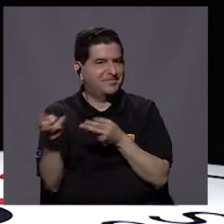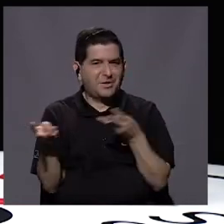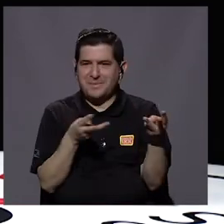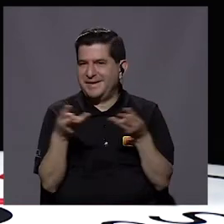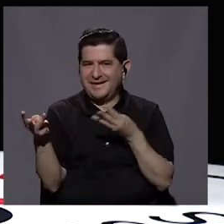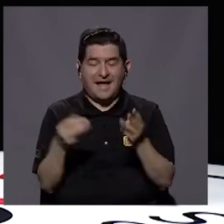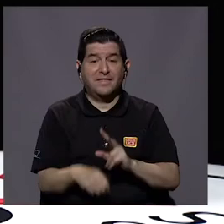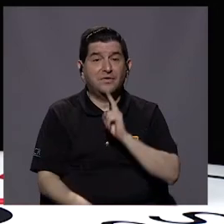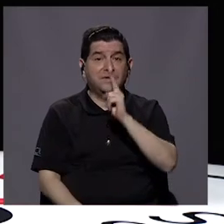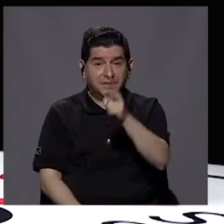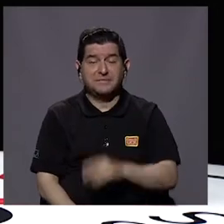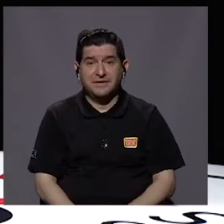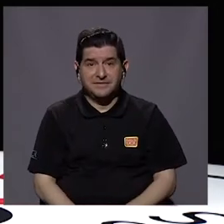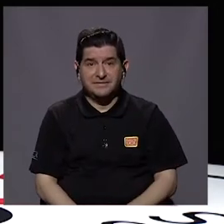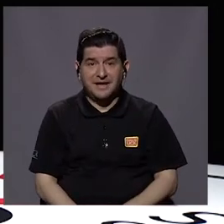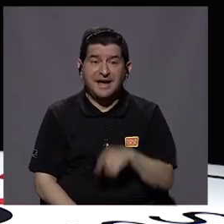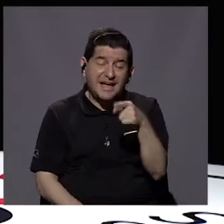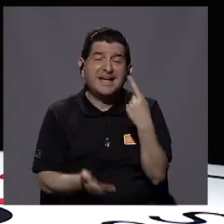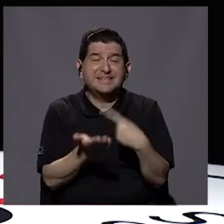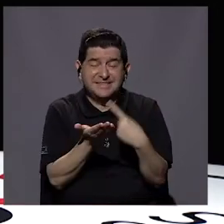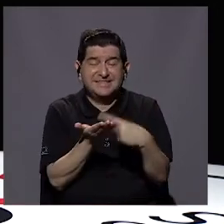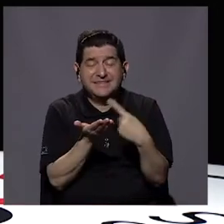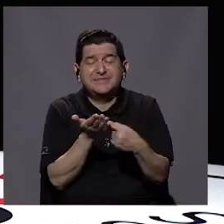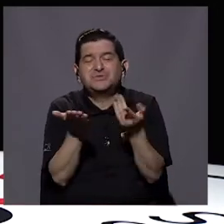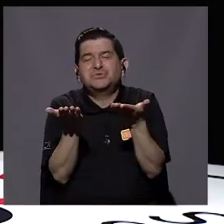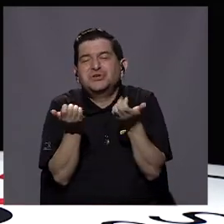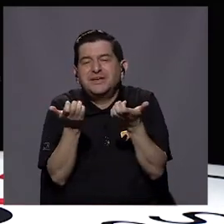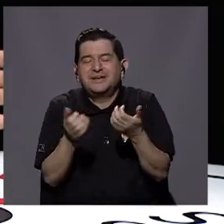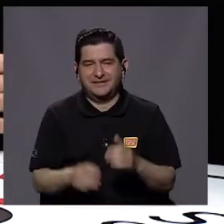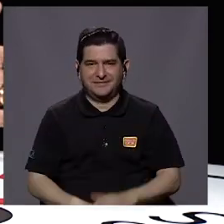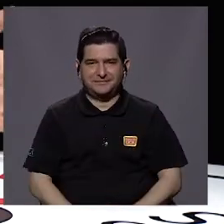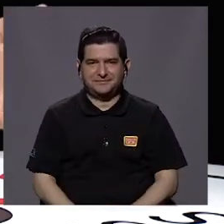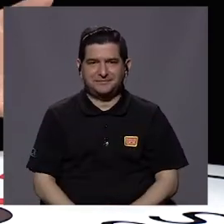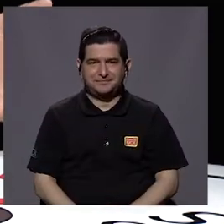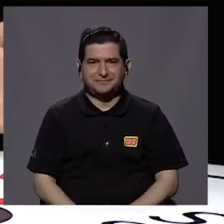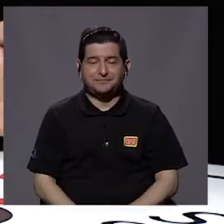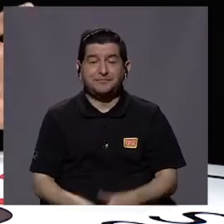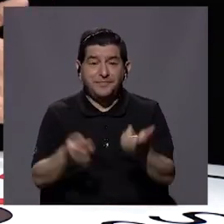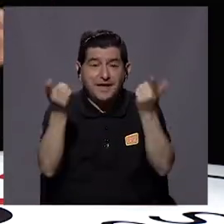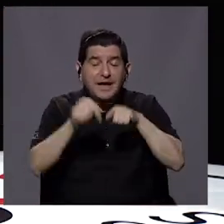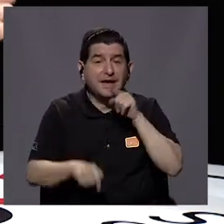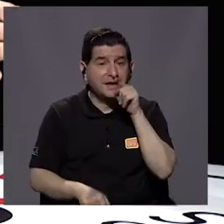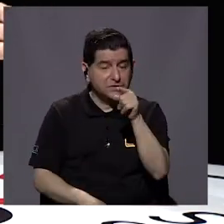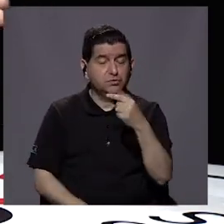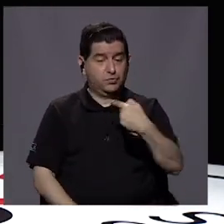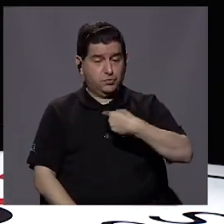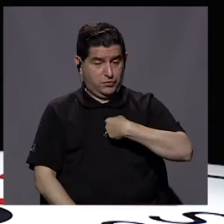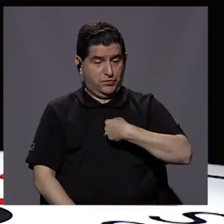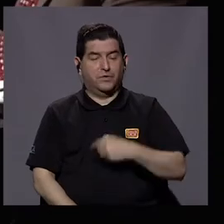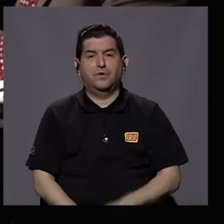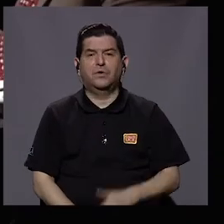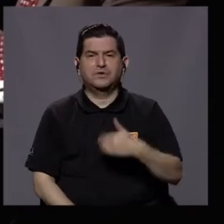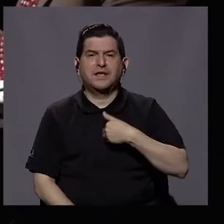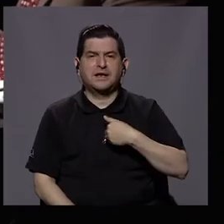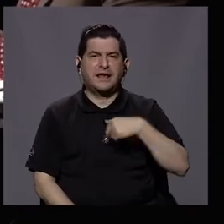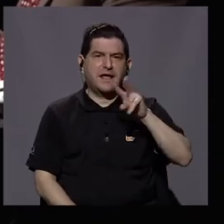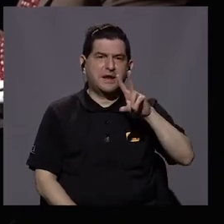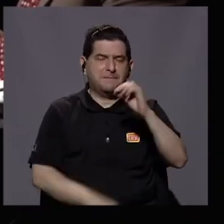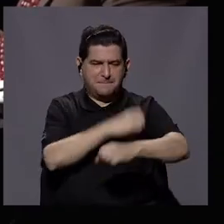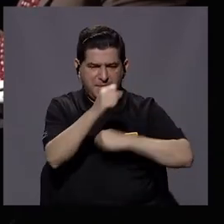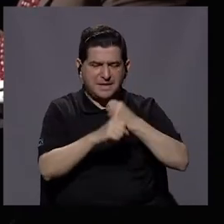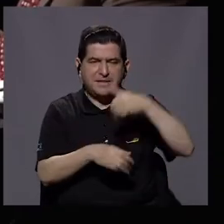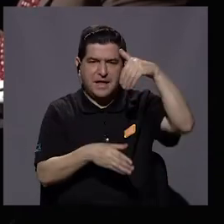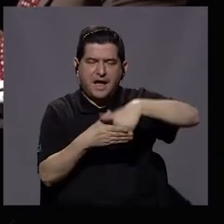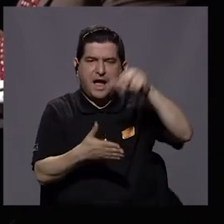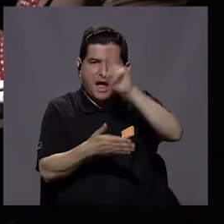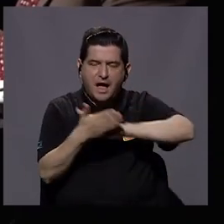competitivo en el mercado. Y eso es una realidad. Esa es la discusión, ¿verdad?, que quieren hacer. Inclusive, en el caso suyo, el caso mío, que podemos tener 20 años